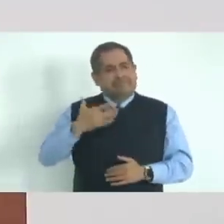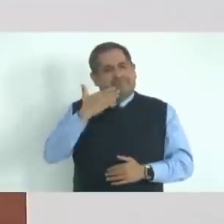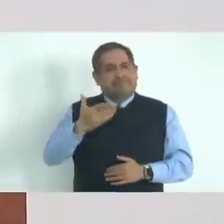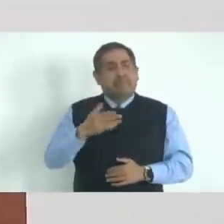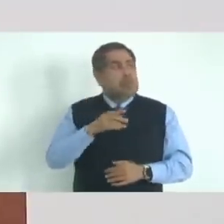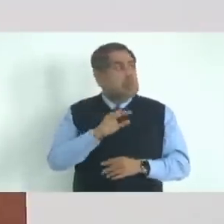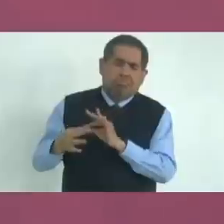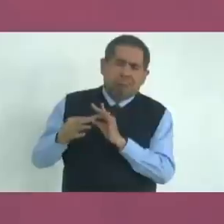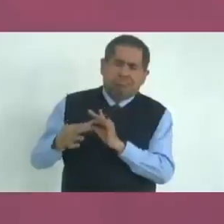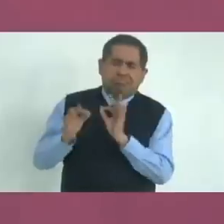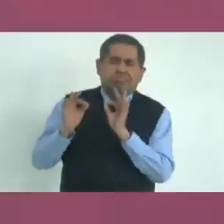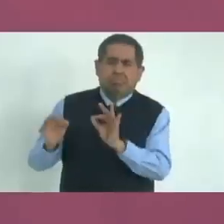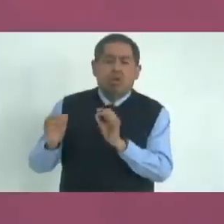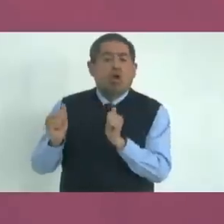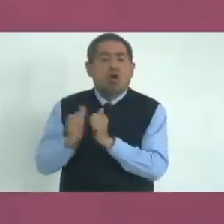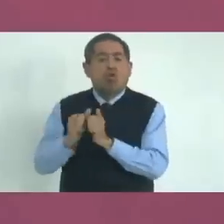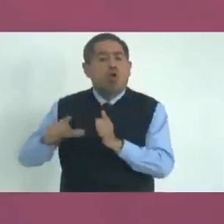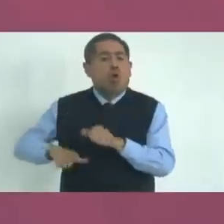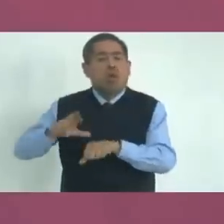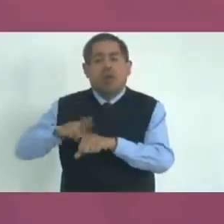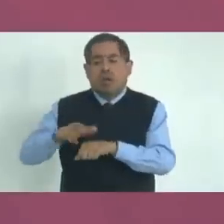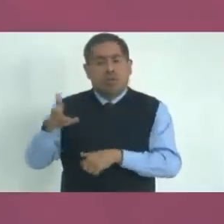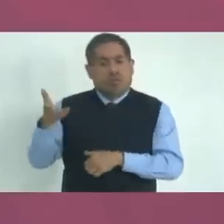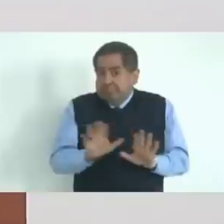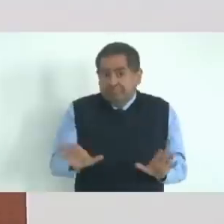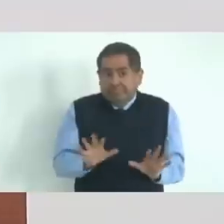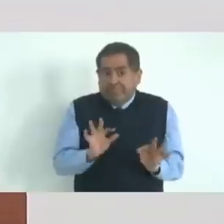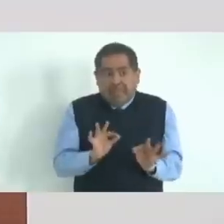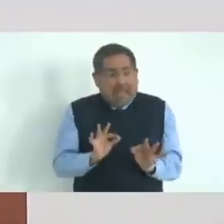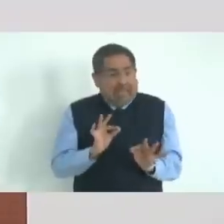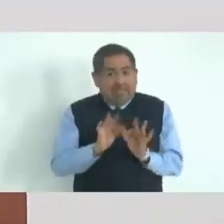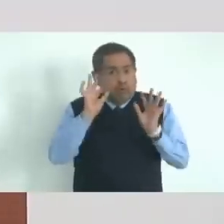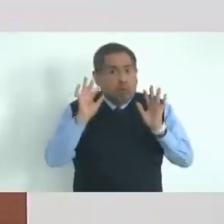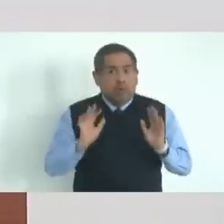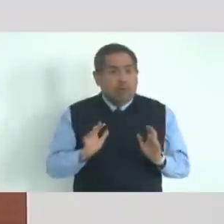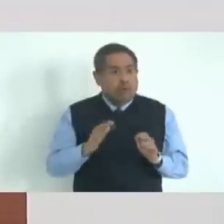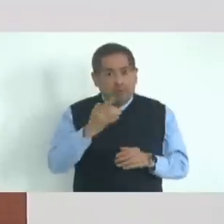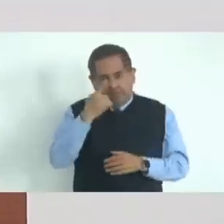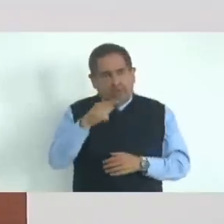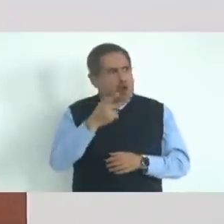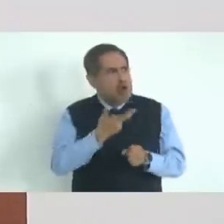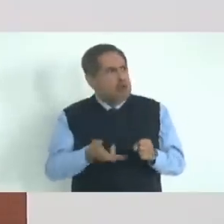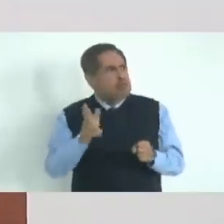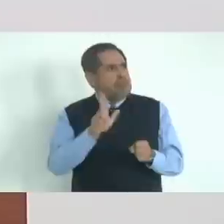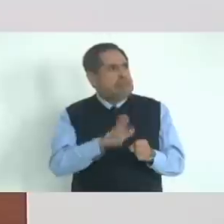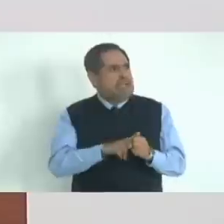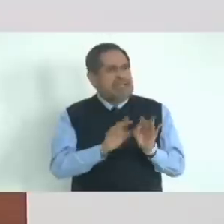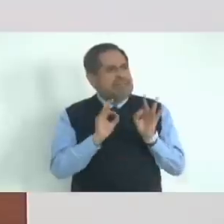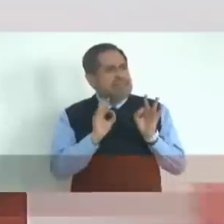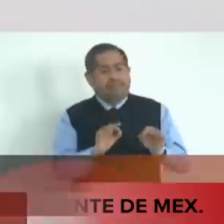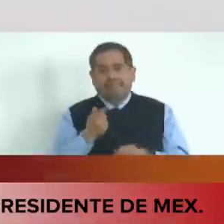terminado y que sea un hospital, como aquí se ha dicho,